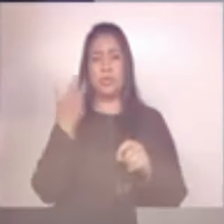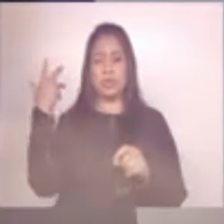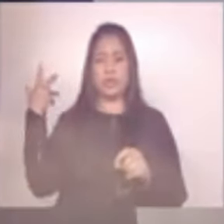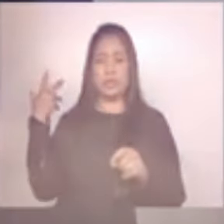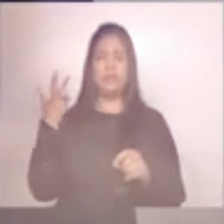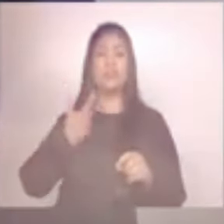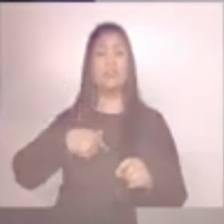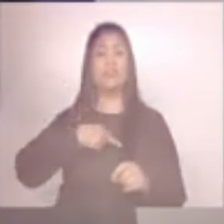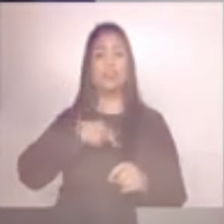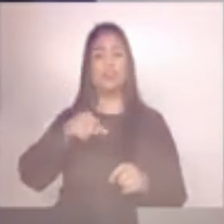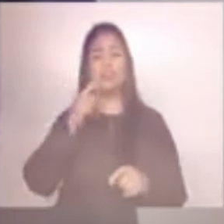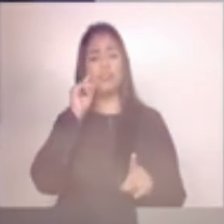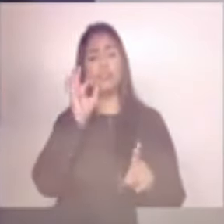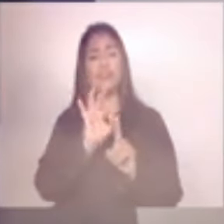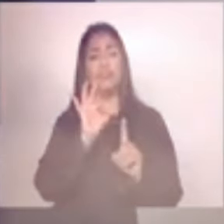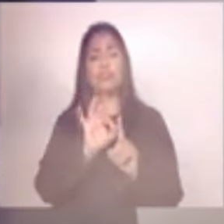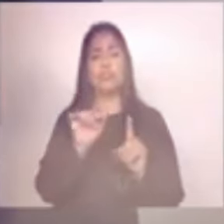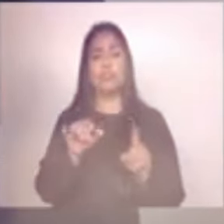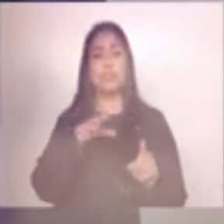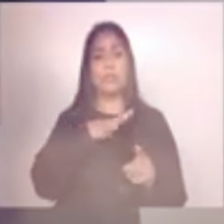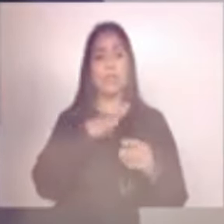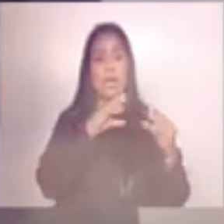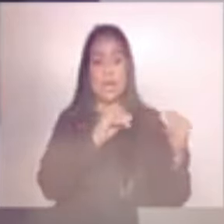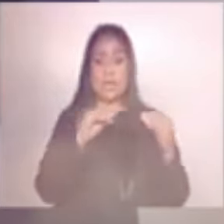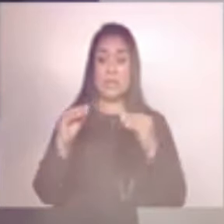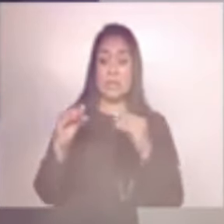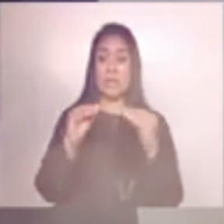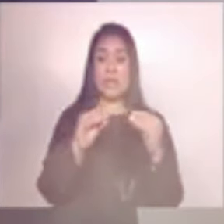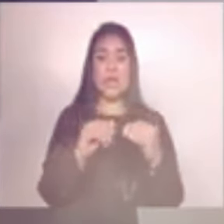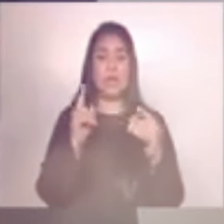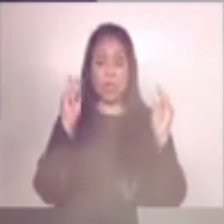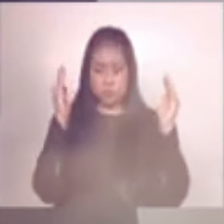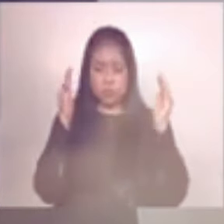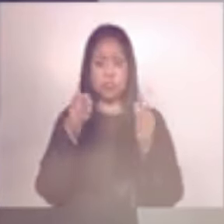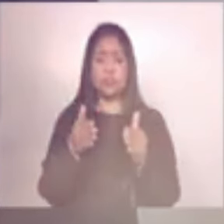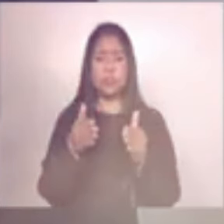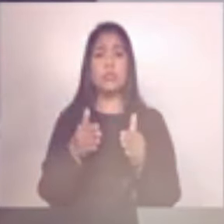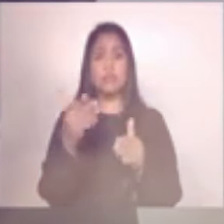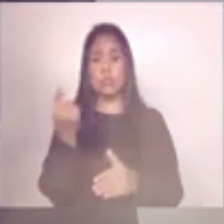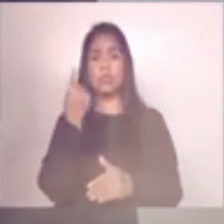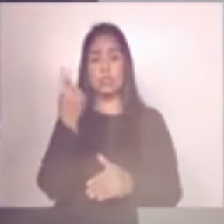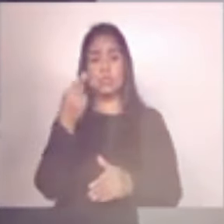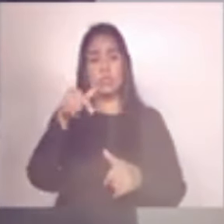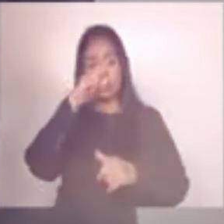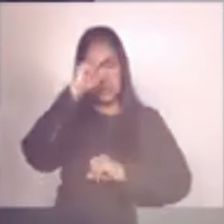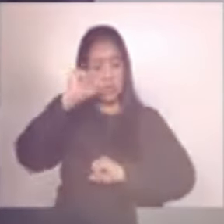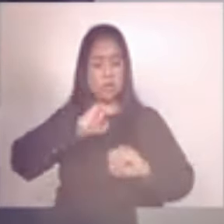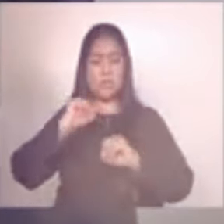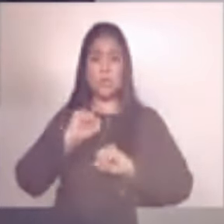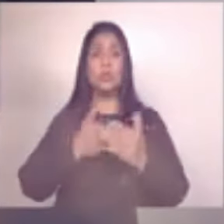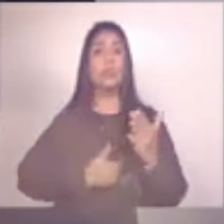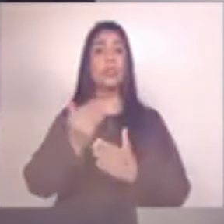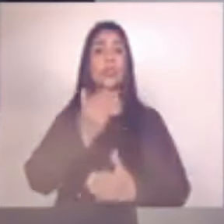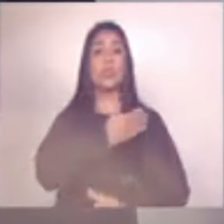nosotros nos propusimos que el diálogo fuera una herramienta central en la gestión del nuevo